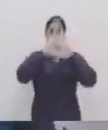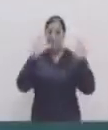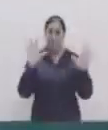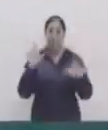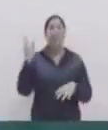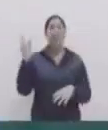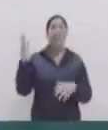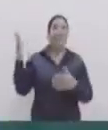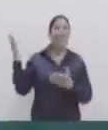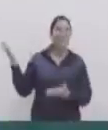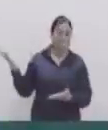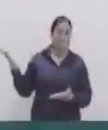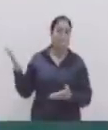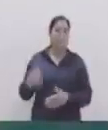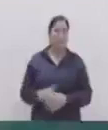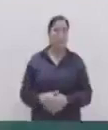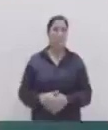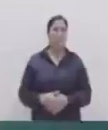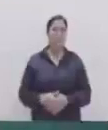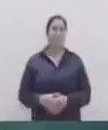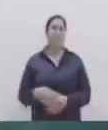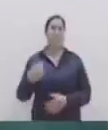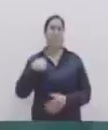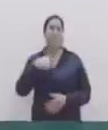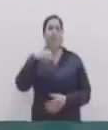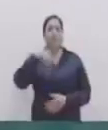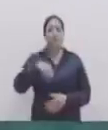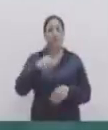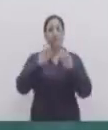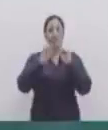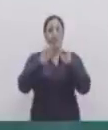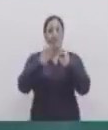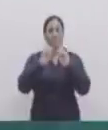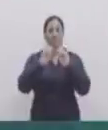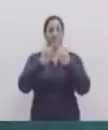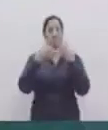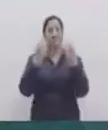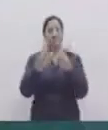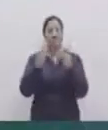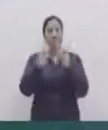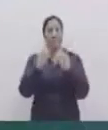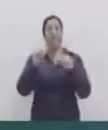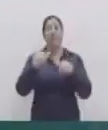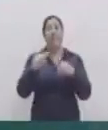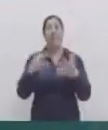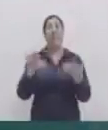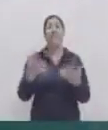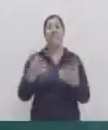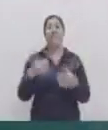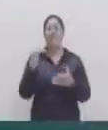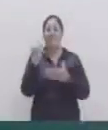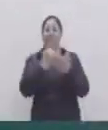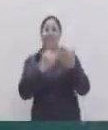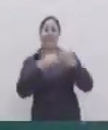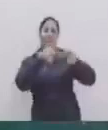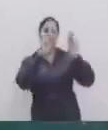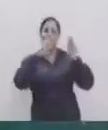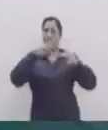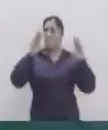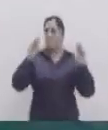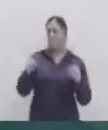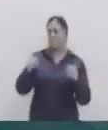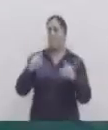clara. Esto es entonces lo que íbamos a ver el día de hoy con relación a lo que es el paisaje, utilizando